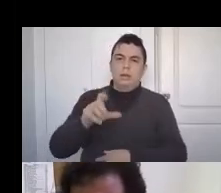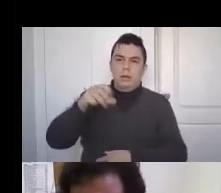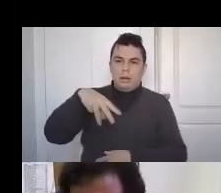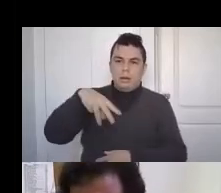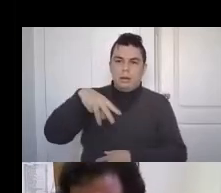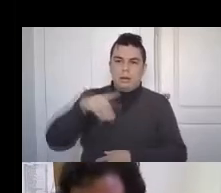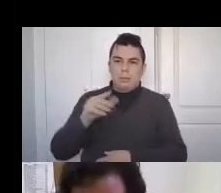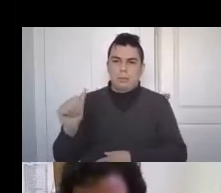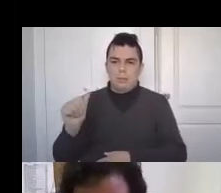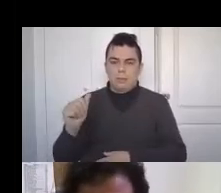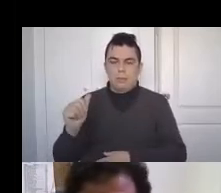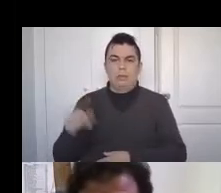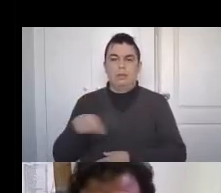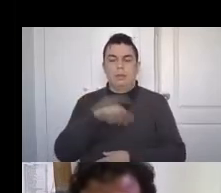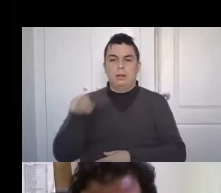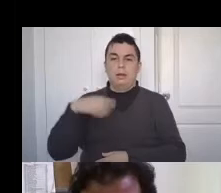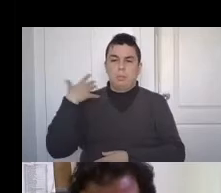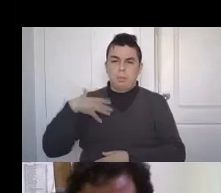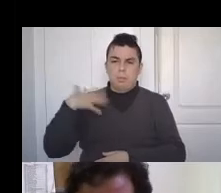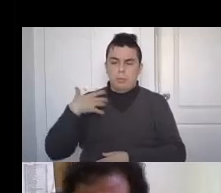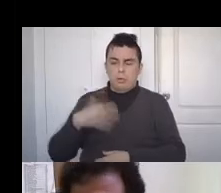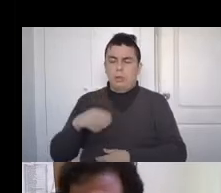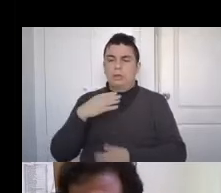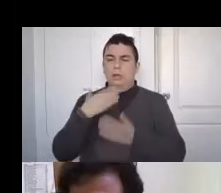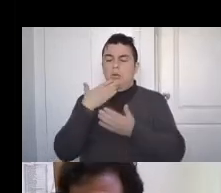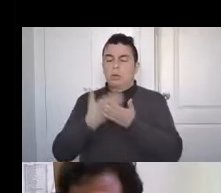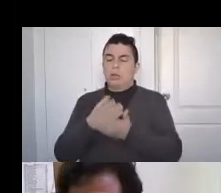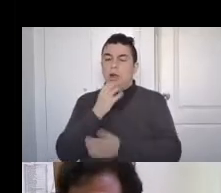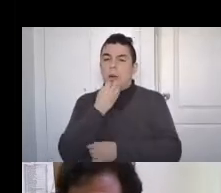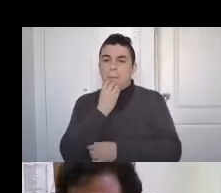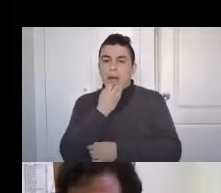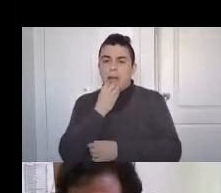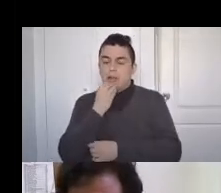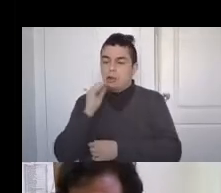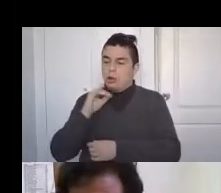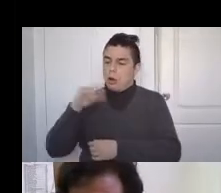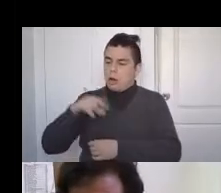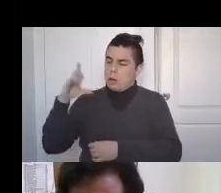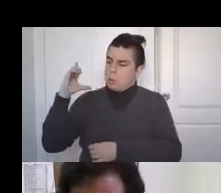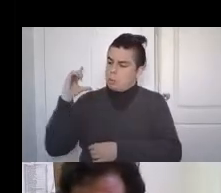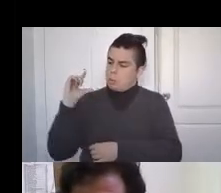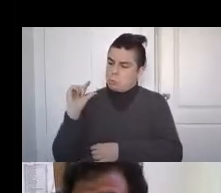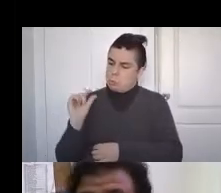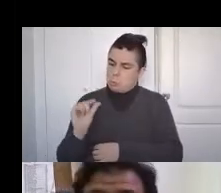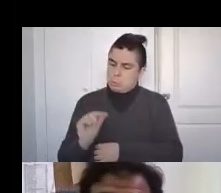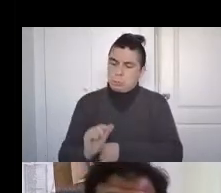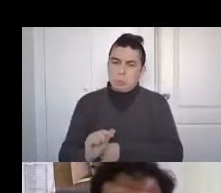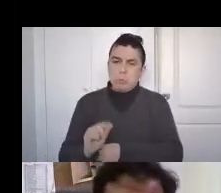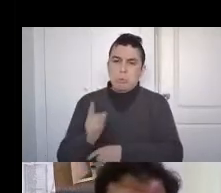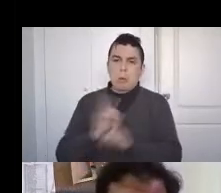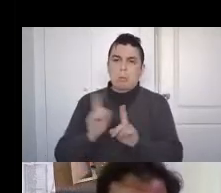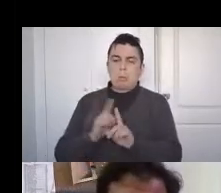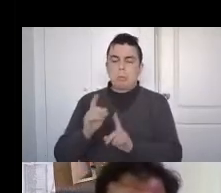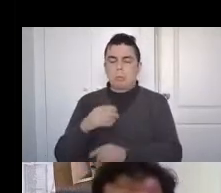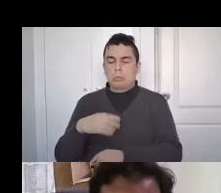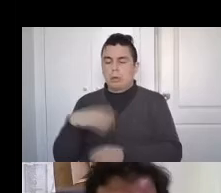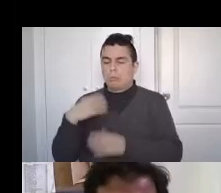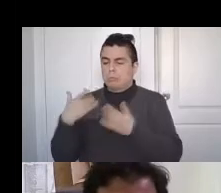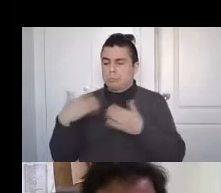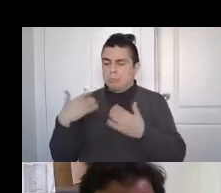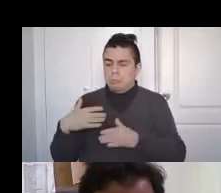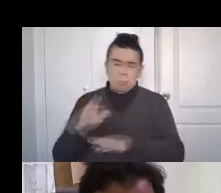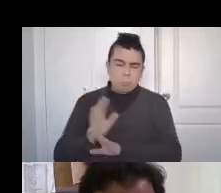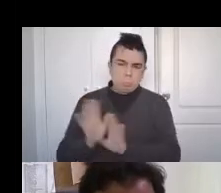a finales de mayo, ¿cierto? Hoy día empieza a perder fuerza un poco en